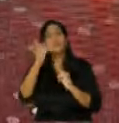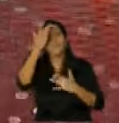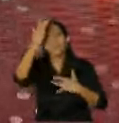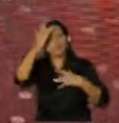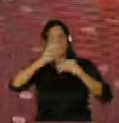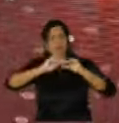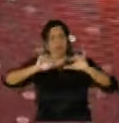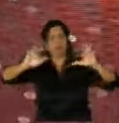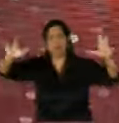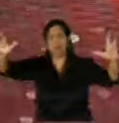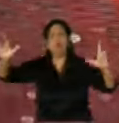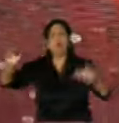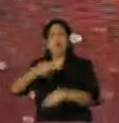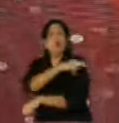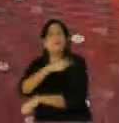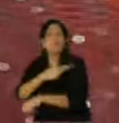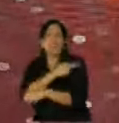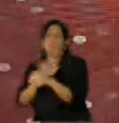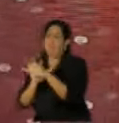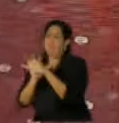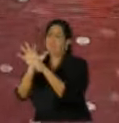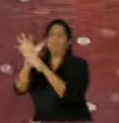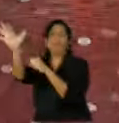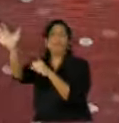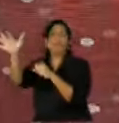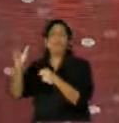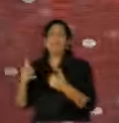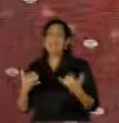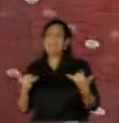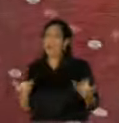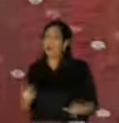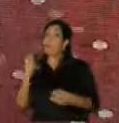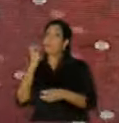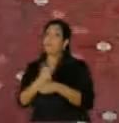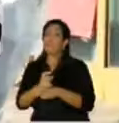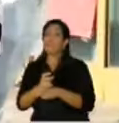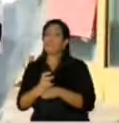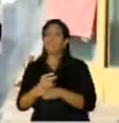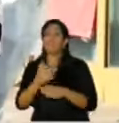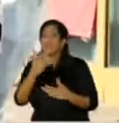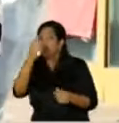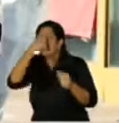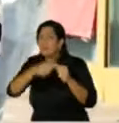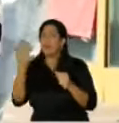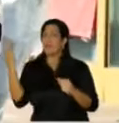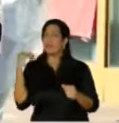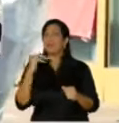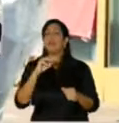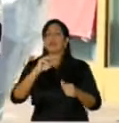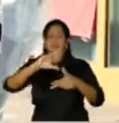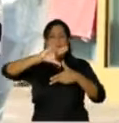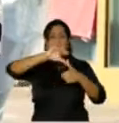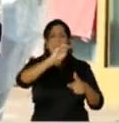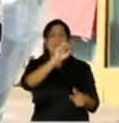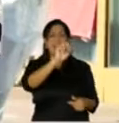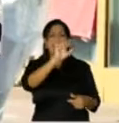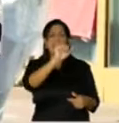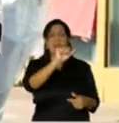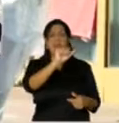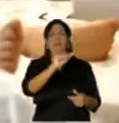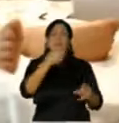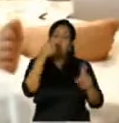Es uno bien frágil y no estamos entonces en unas circunstancias como en María, donde sí pudimos tener ayuda de otros entes. Todo el mundo está pasando